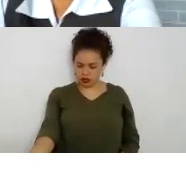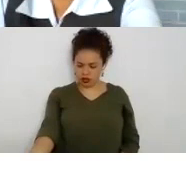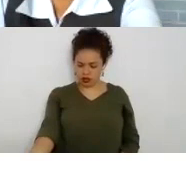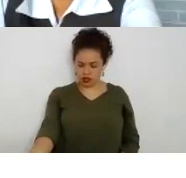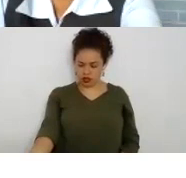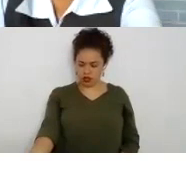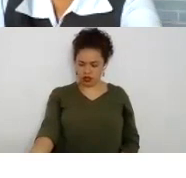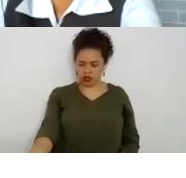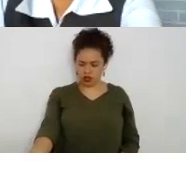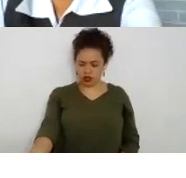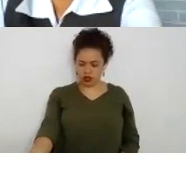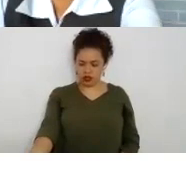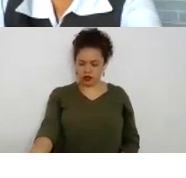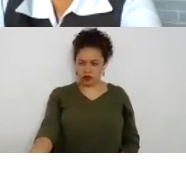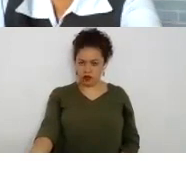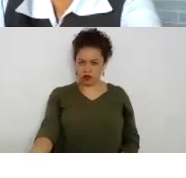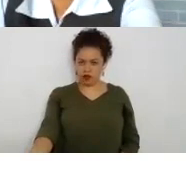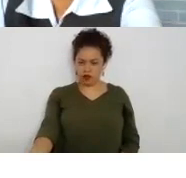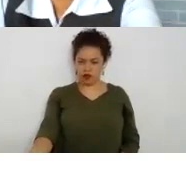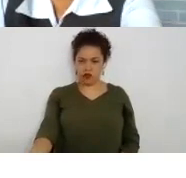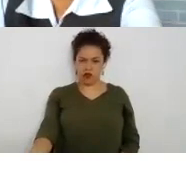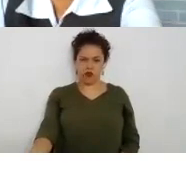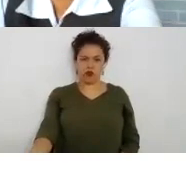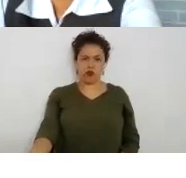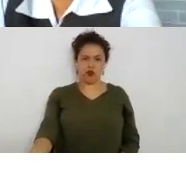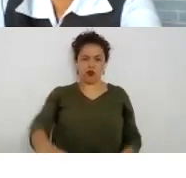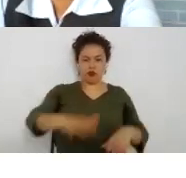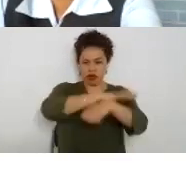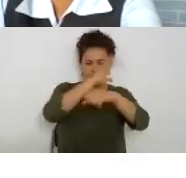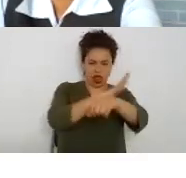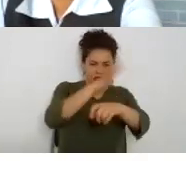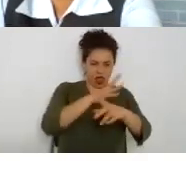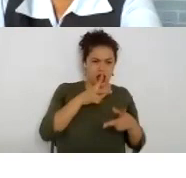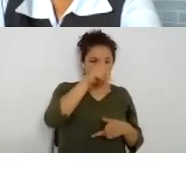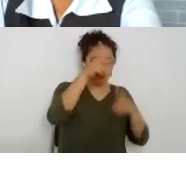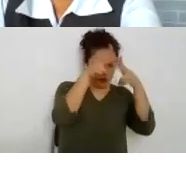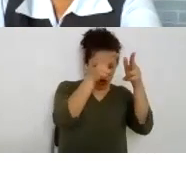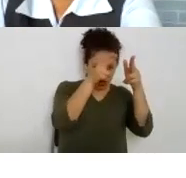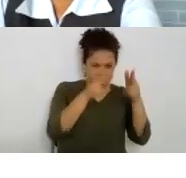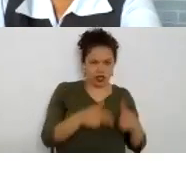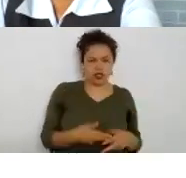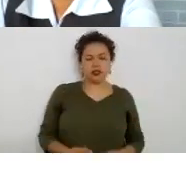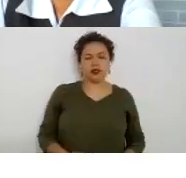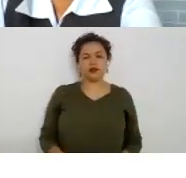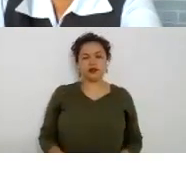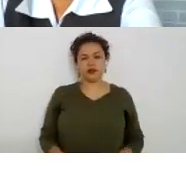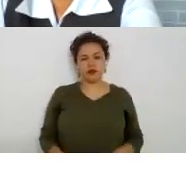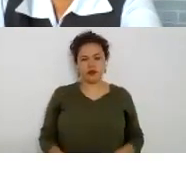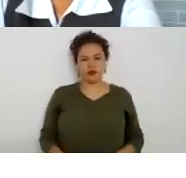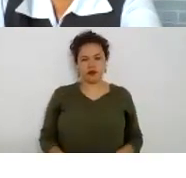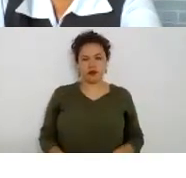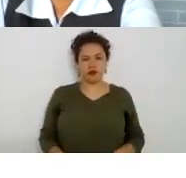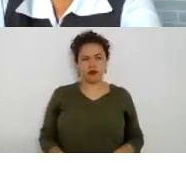aislarla o de cortar la generación de la electricidad que estaba causando el problema, me aventó